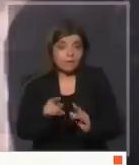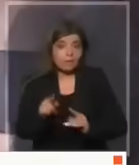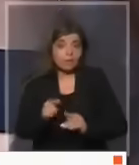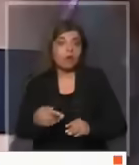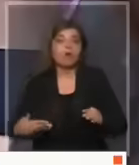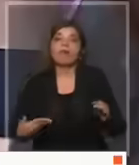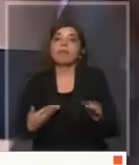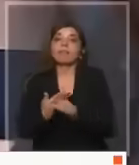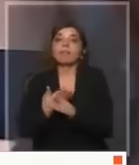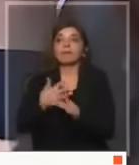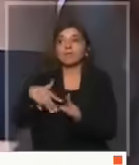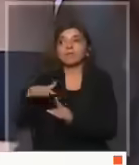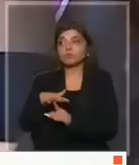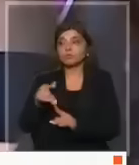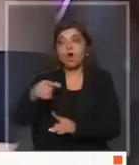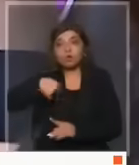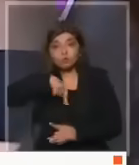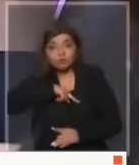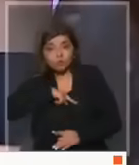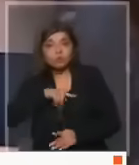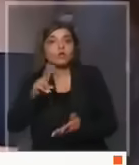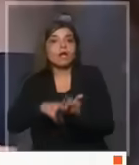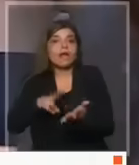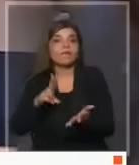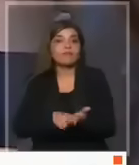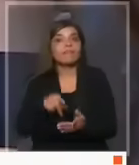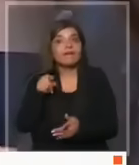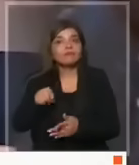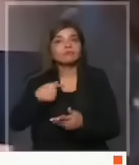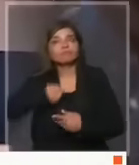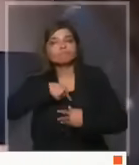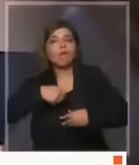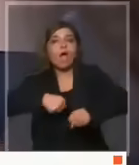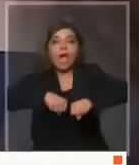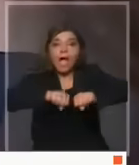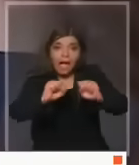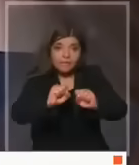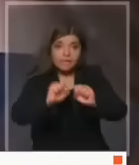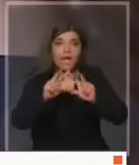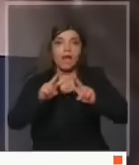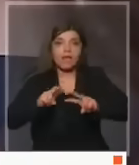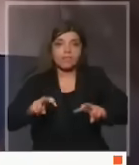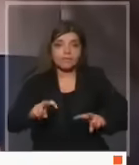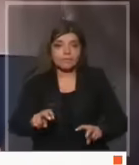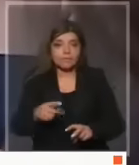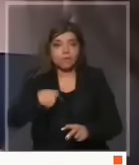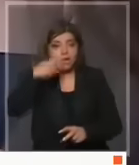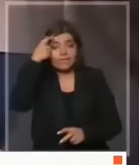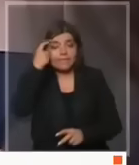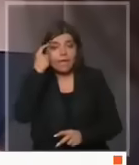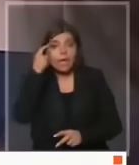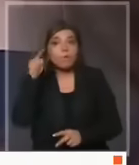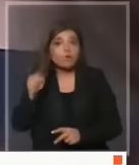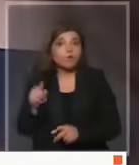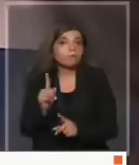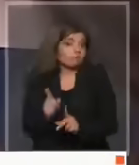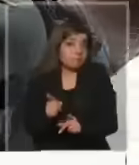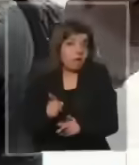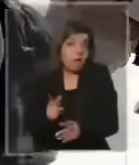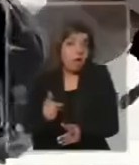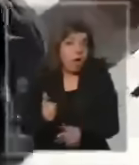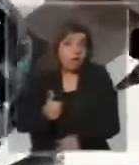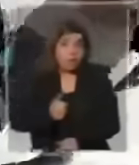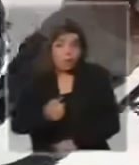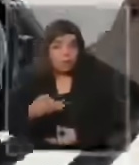tribunal. Por lo tanto, a nuestro juicio, la verdad es que esto es un éxito a la investigación y por lo tanto creemos que la medida cautelar se ajusta a lo que corresponde.